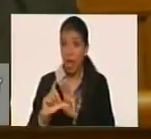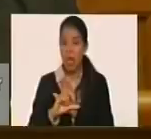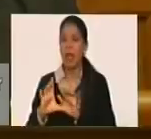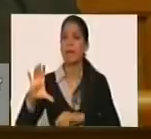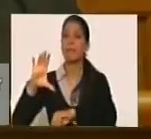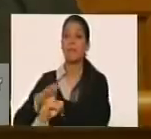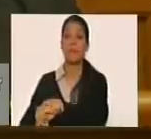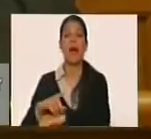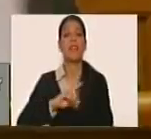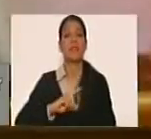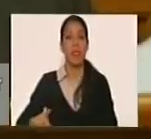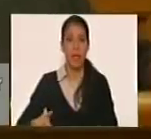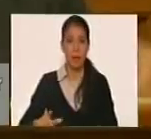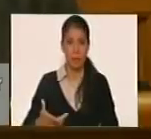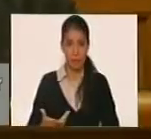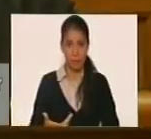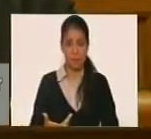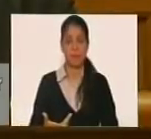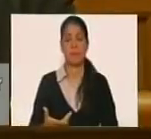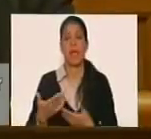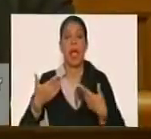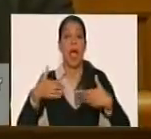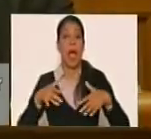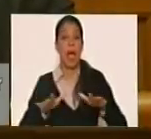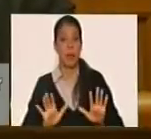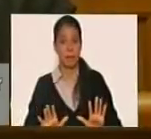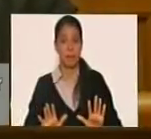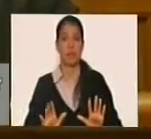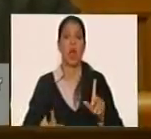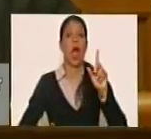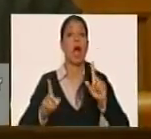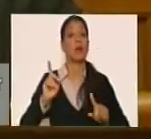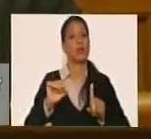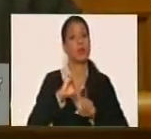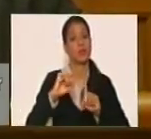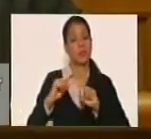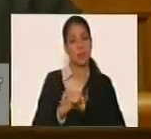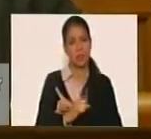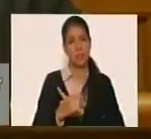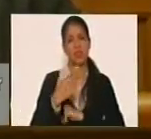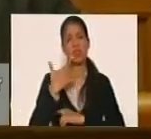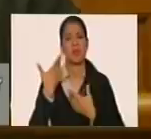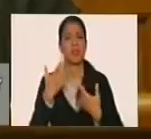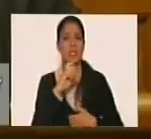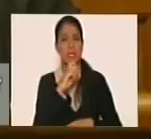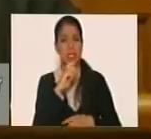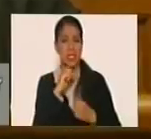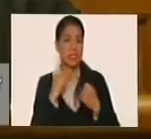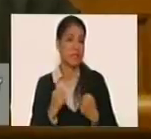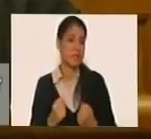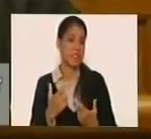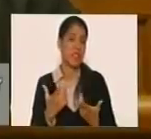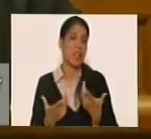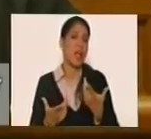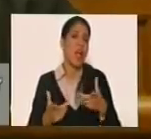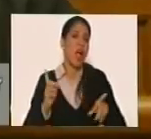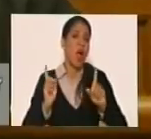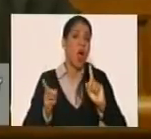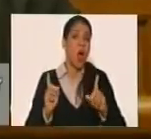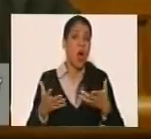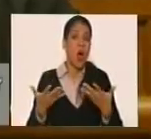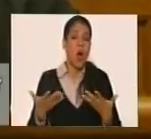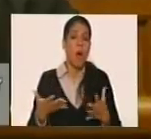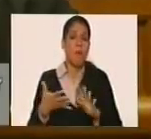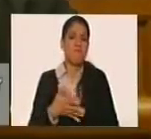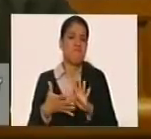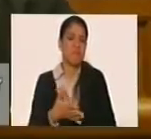respectivamente responsable, salvo que medien circunstancias de fuerza mayor algún hecho